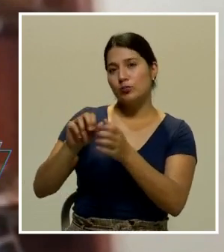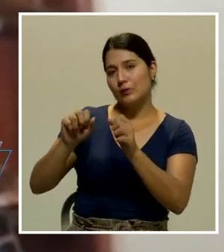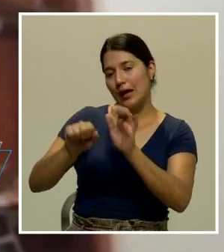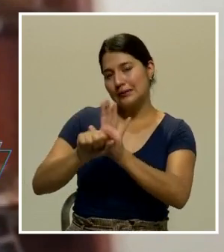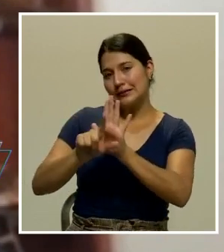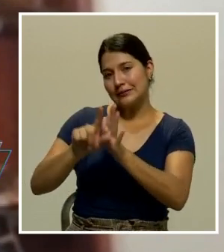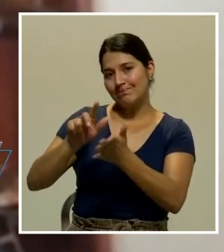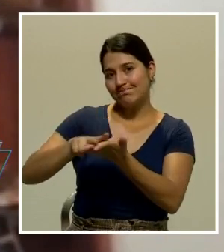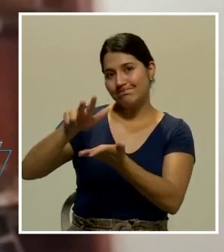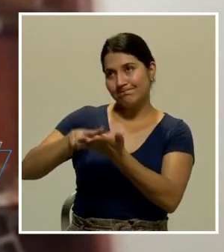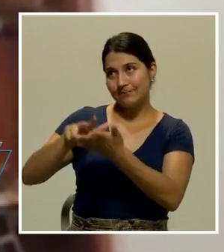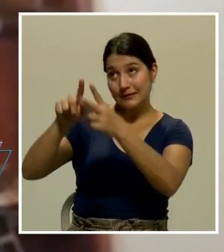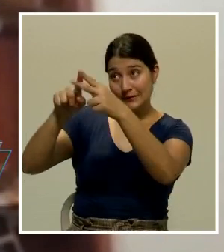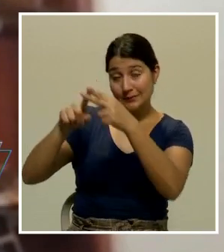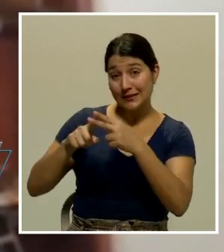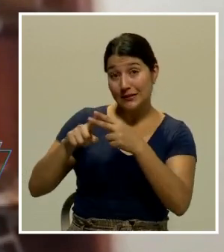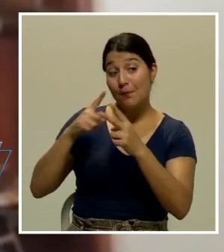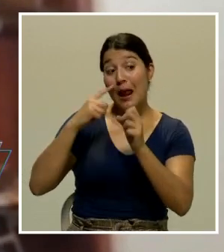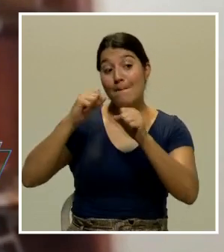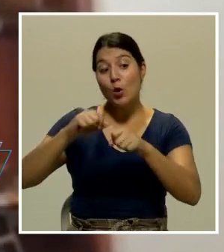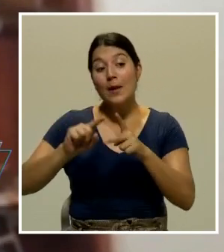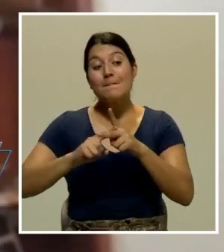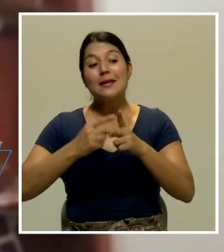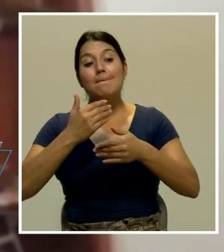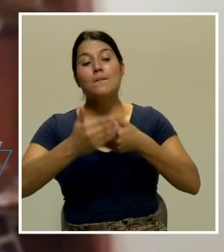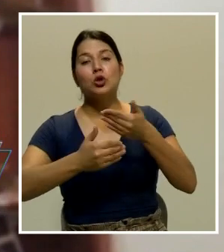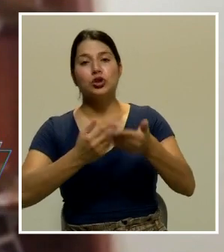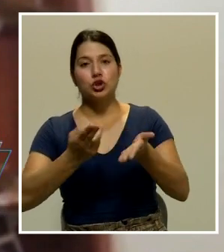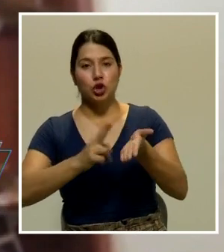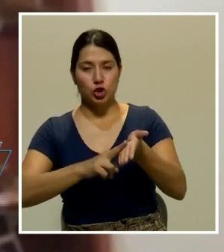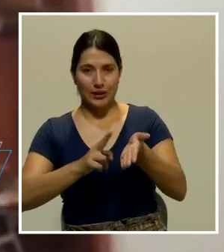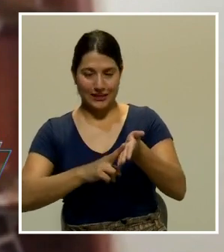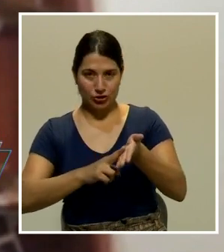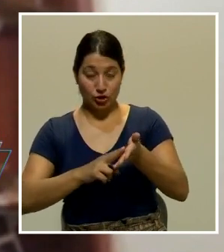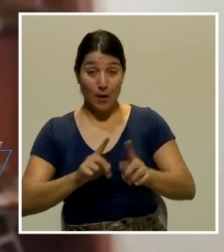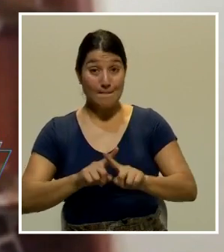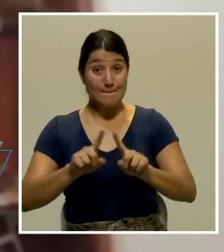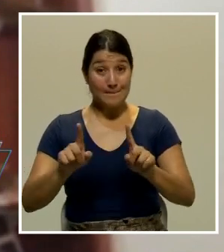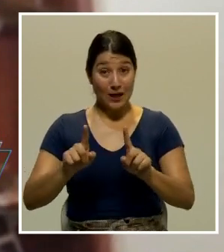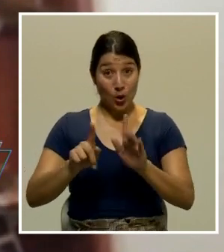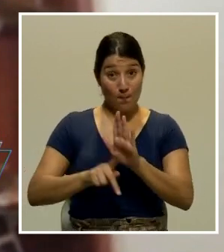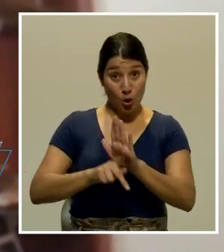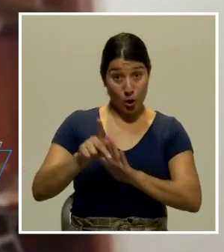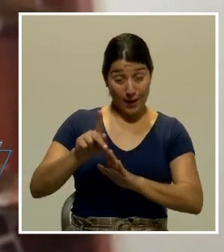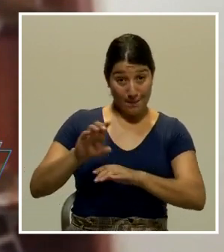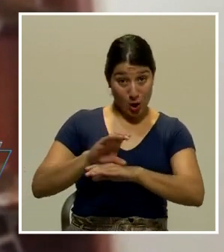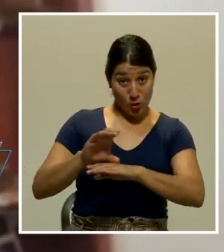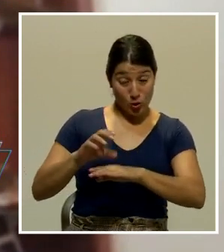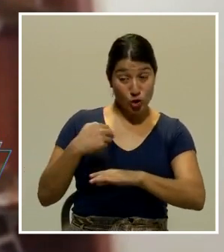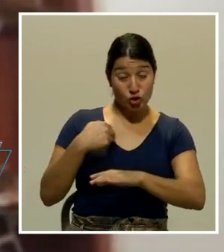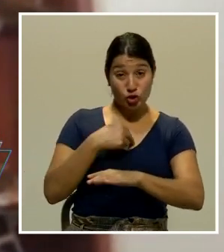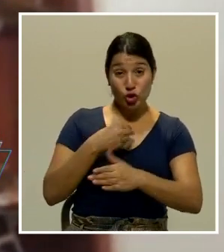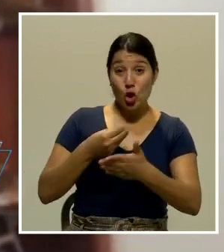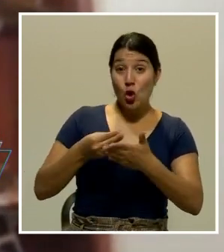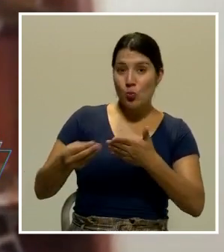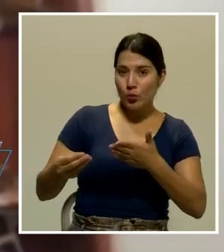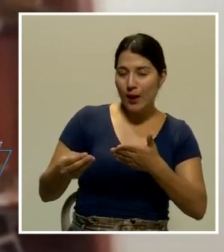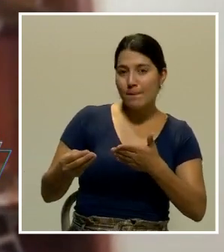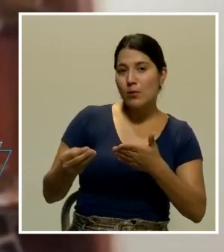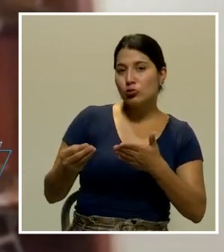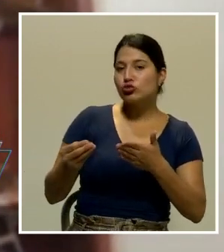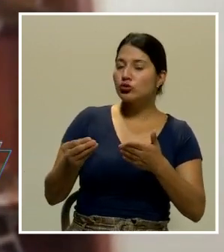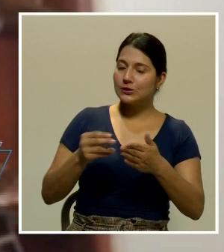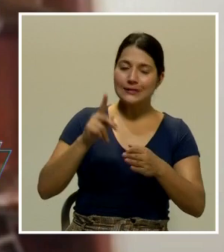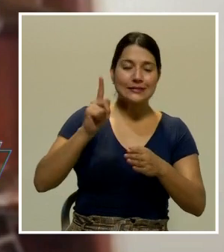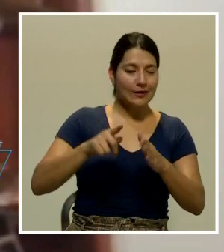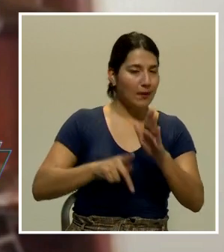licitar la compra del programa, pero los programas que se vayan a comprar son programas que ya tendrán que hablarse entre sí, son